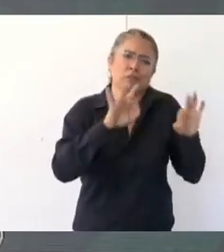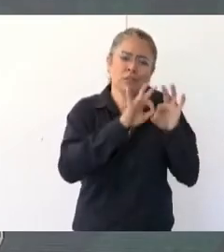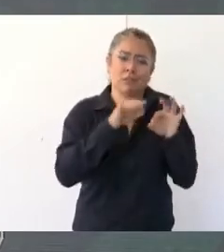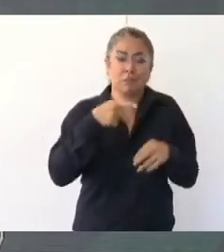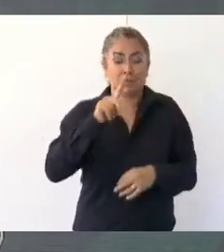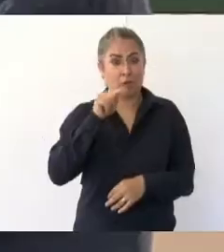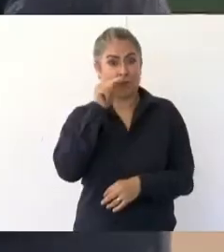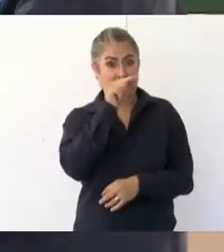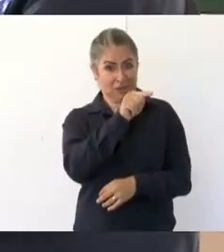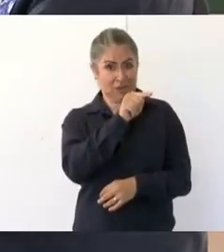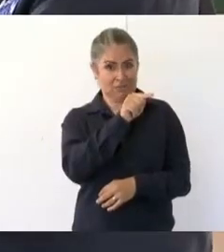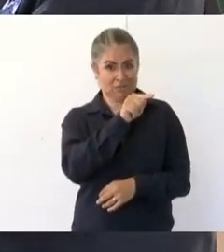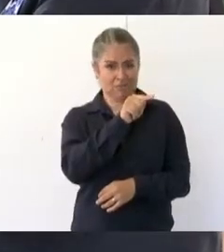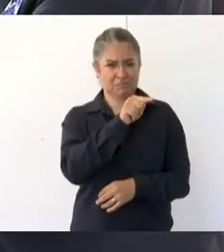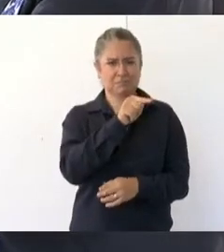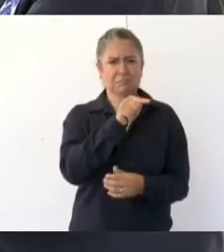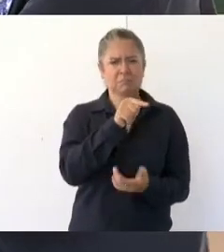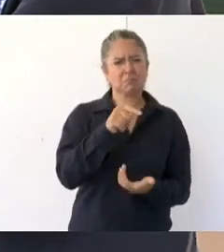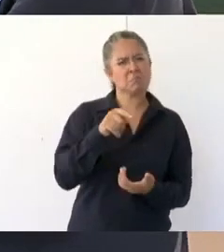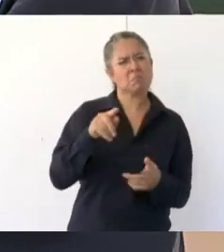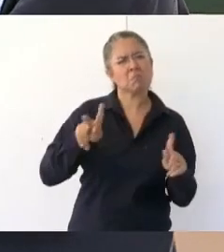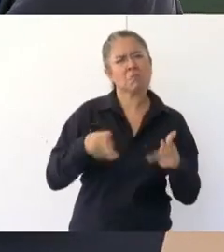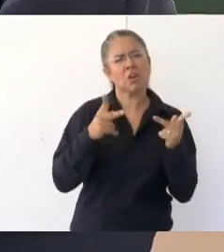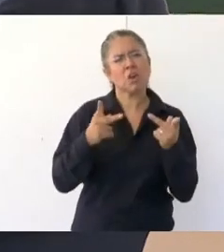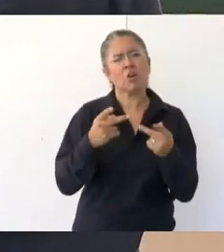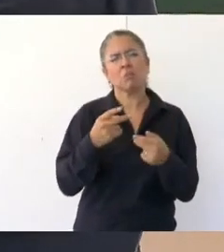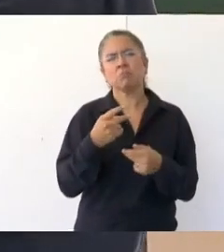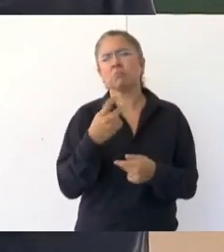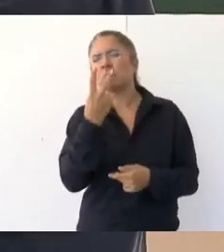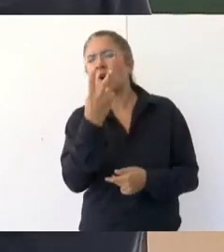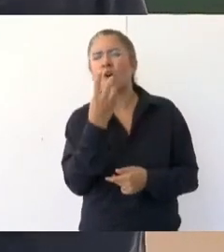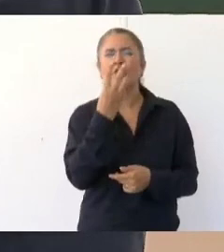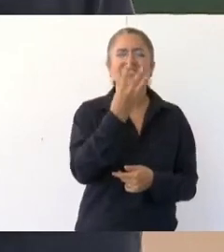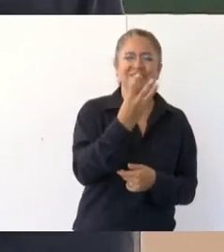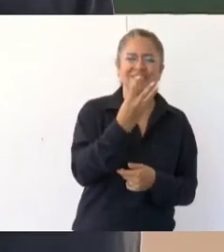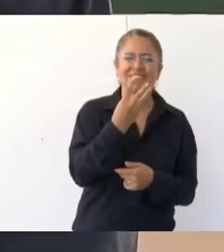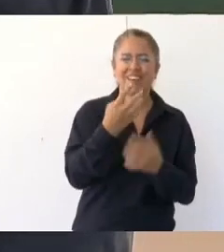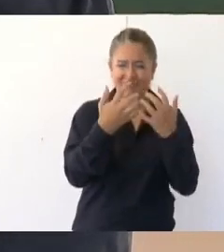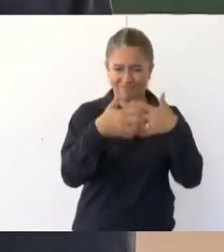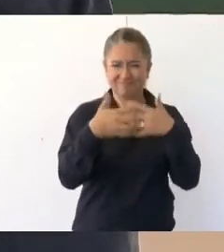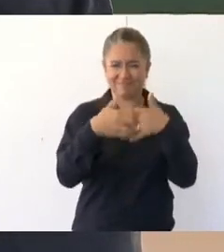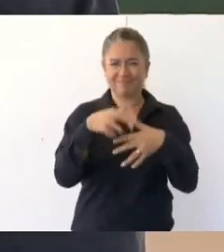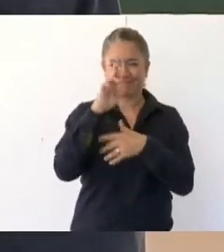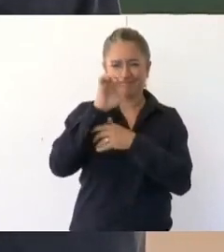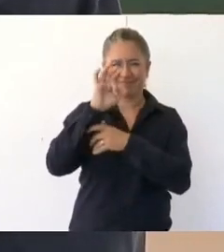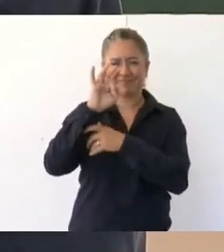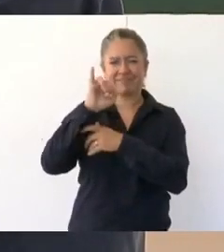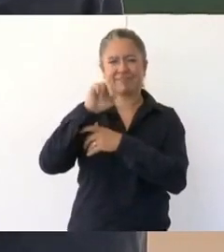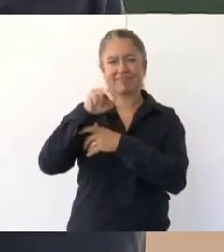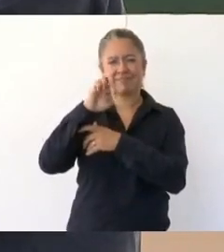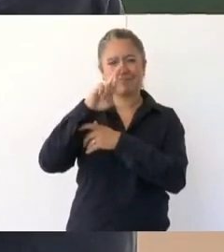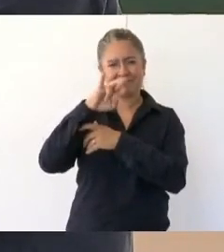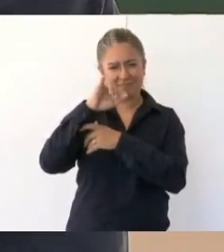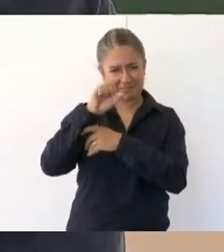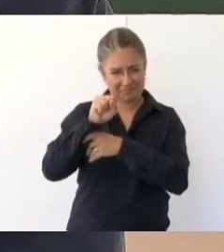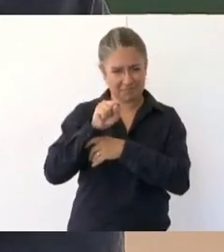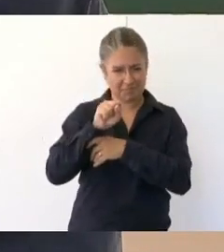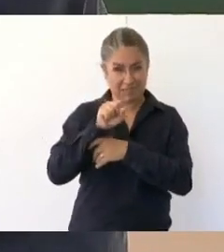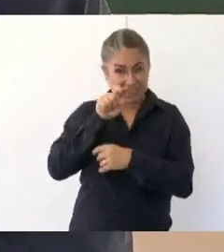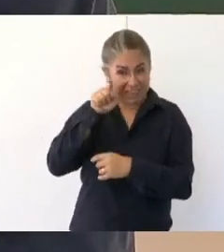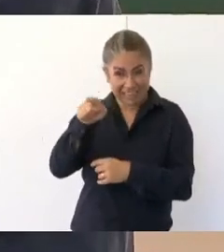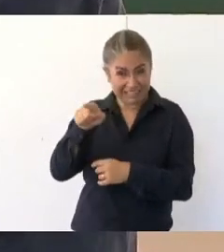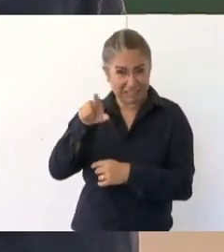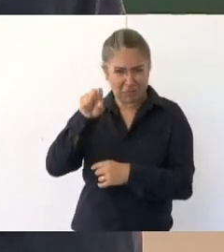3 refinerías, no incluye esta de Deer Park, y les mandamos a decir que